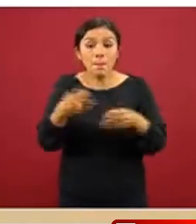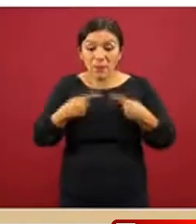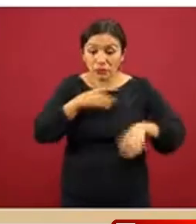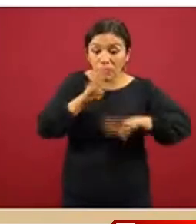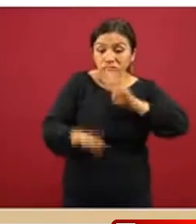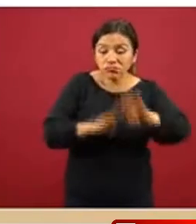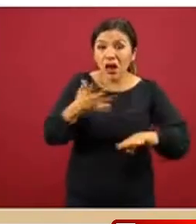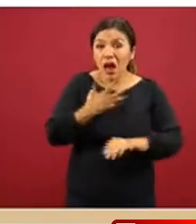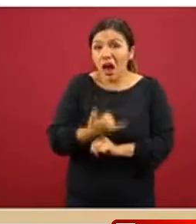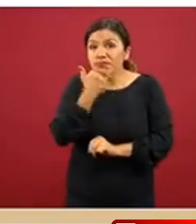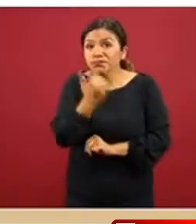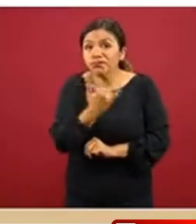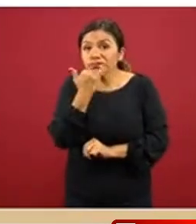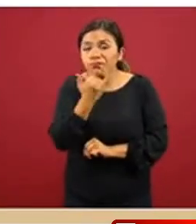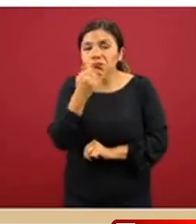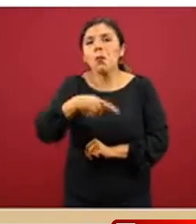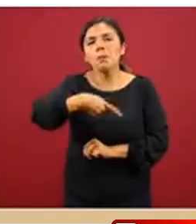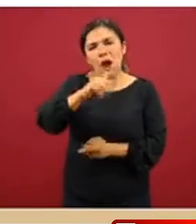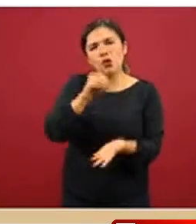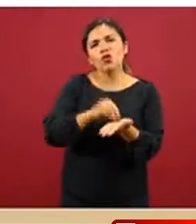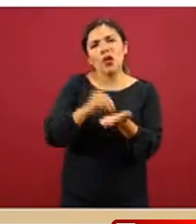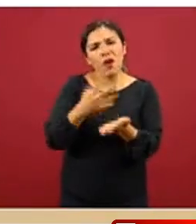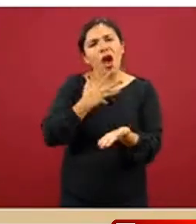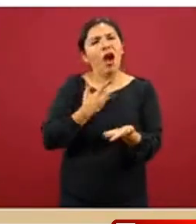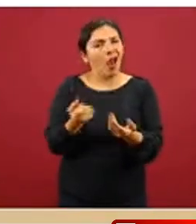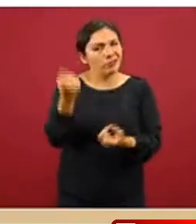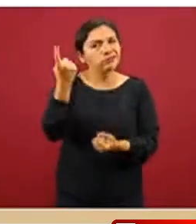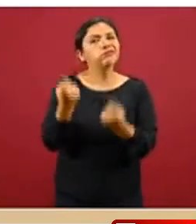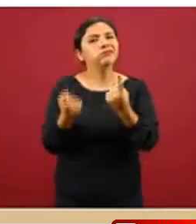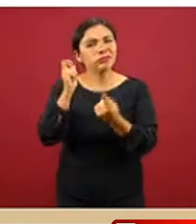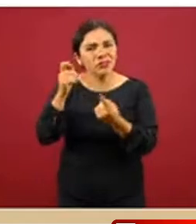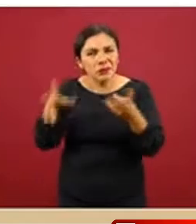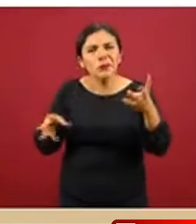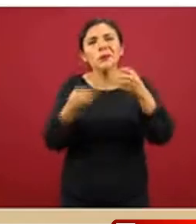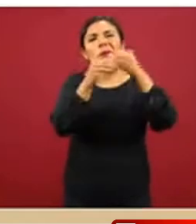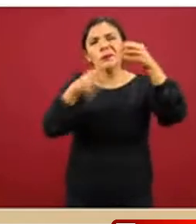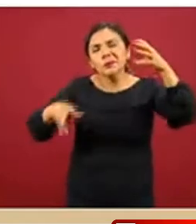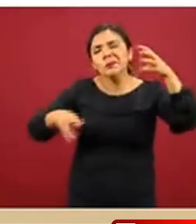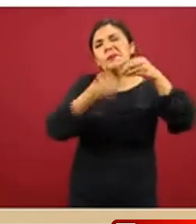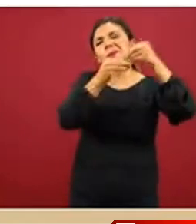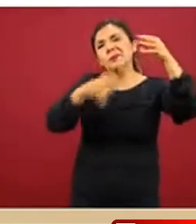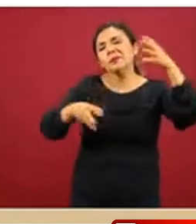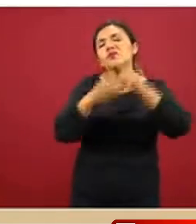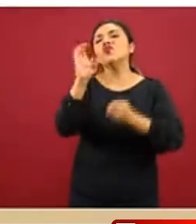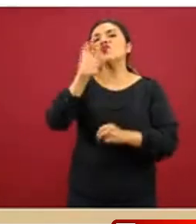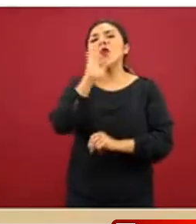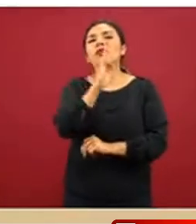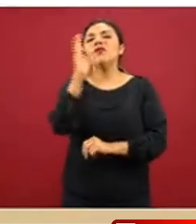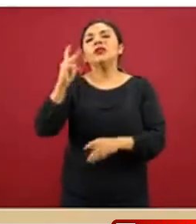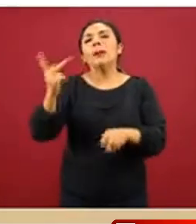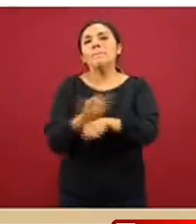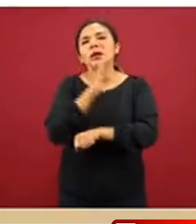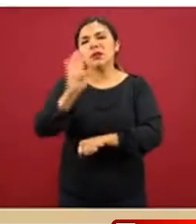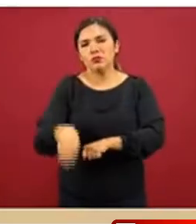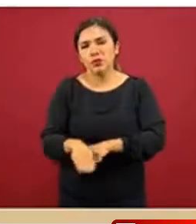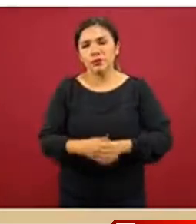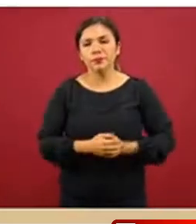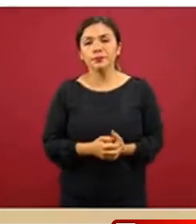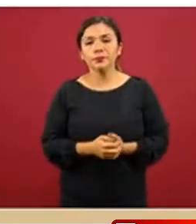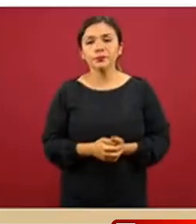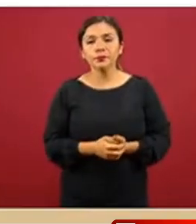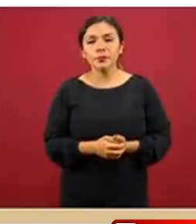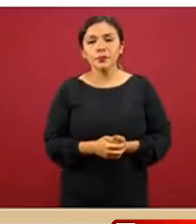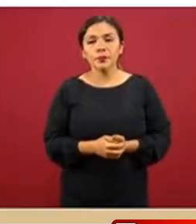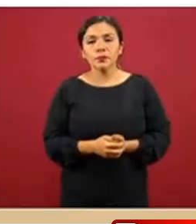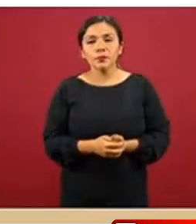momento están en días previos, aunque todavía hay algunas que se van sumando en función de la fecha en la que ocurrieron. Veamos la